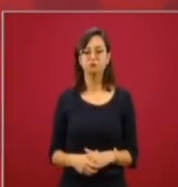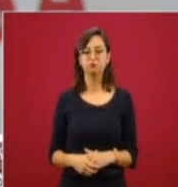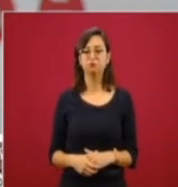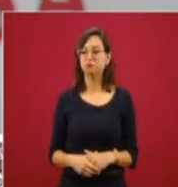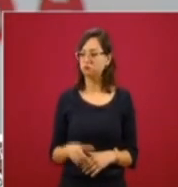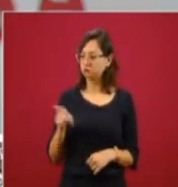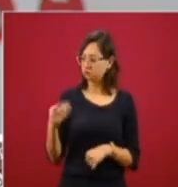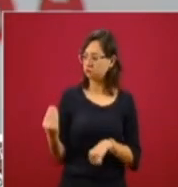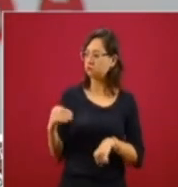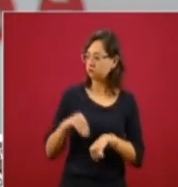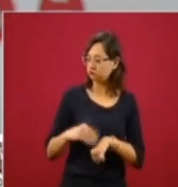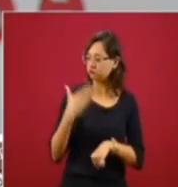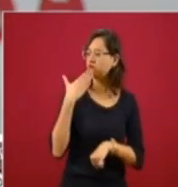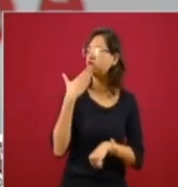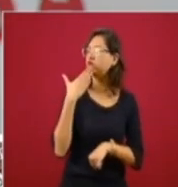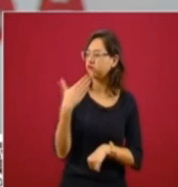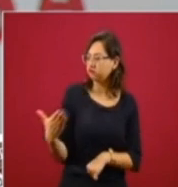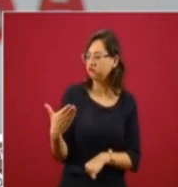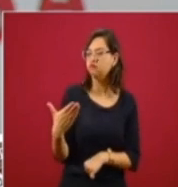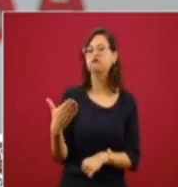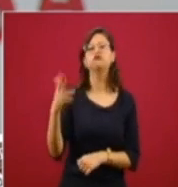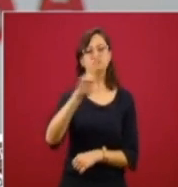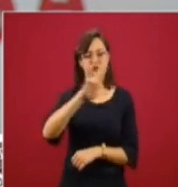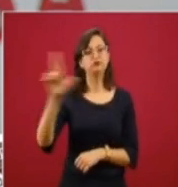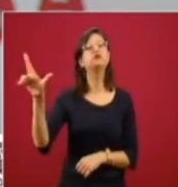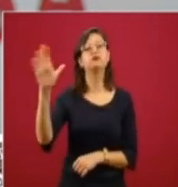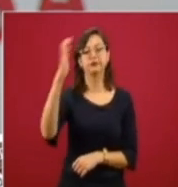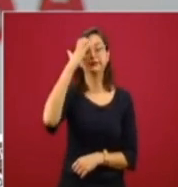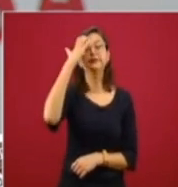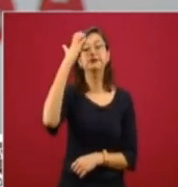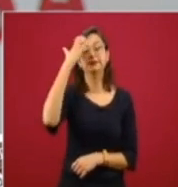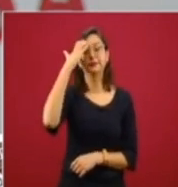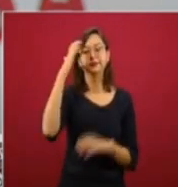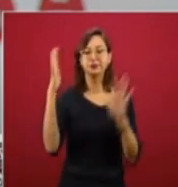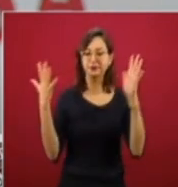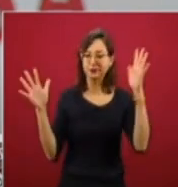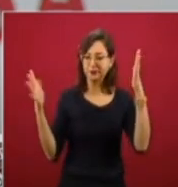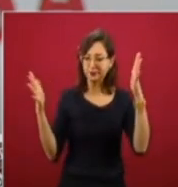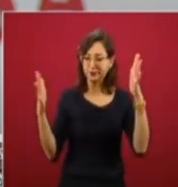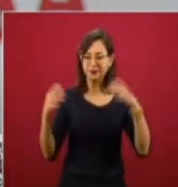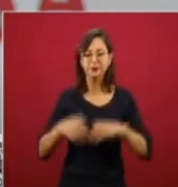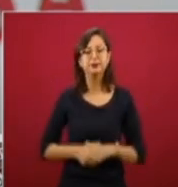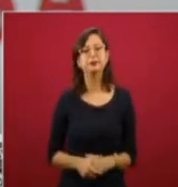el buen comportamiento de esta empresa.